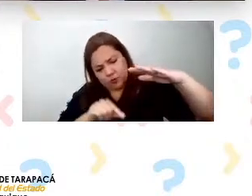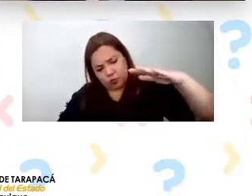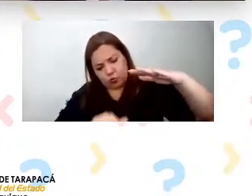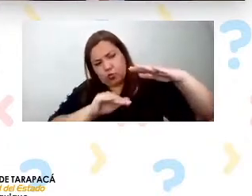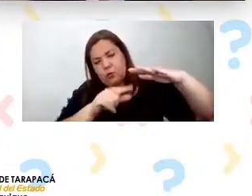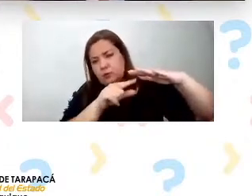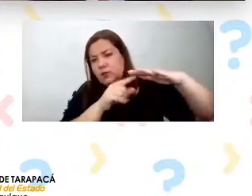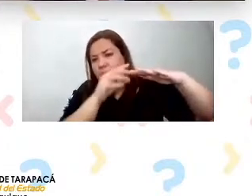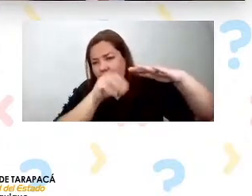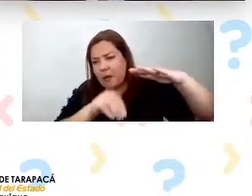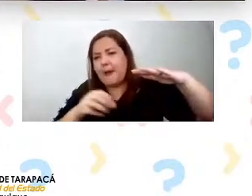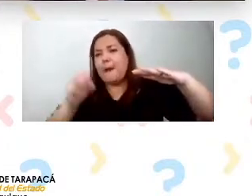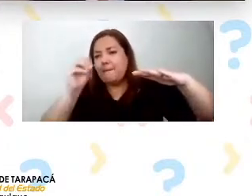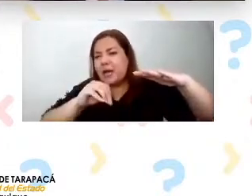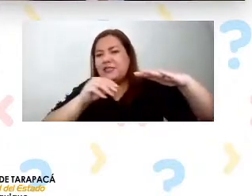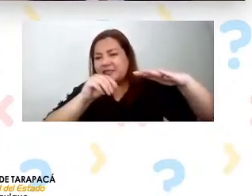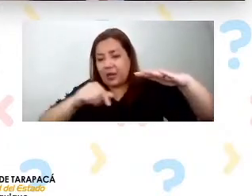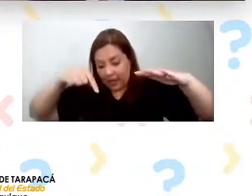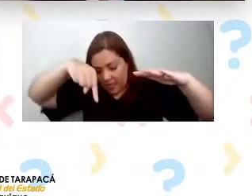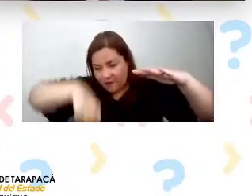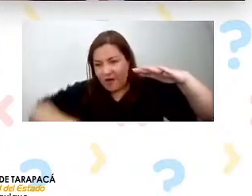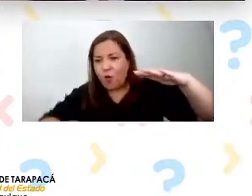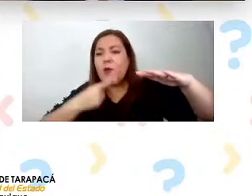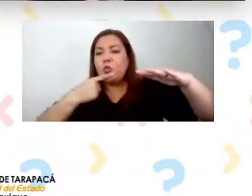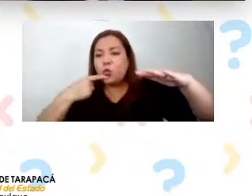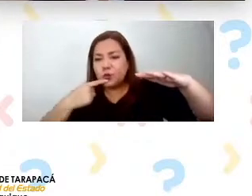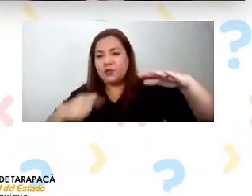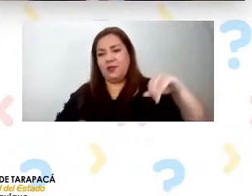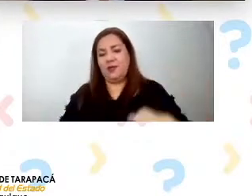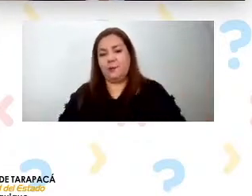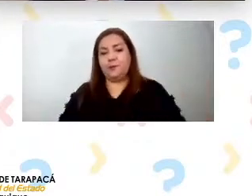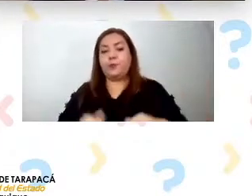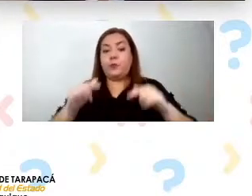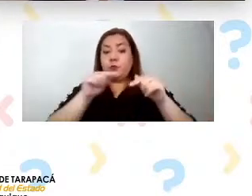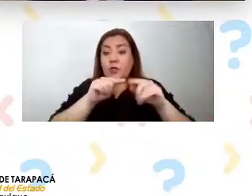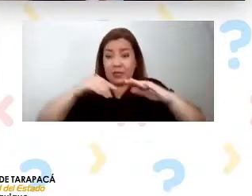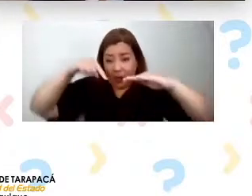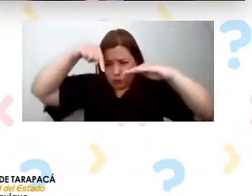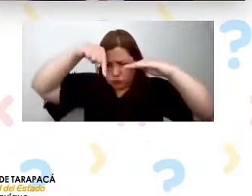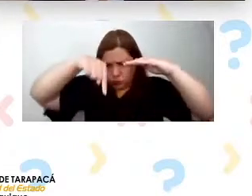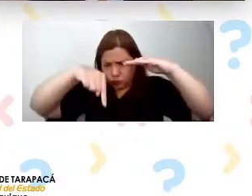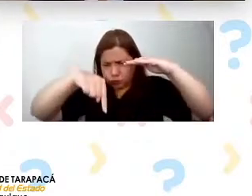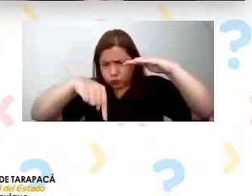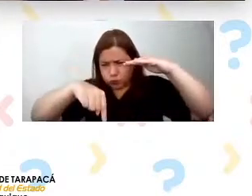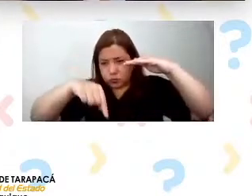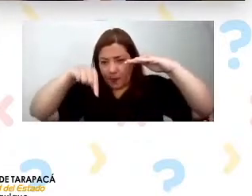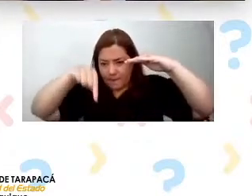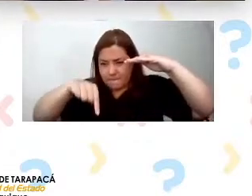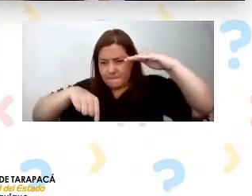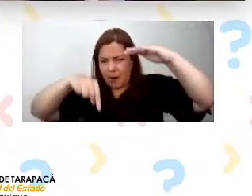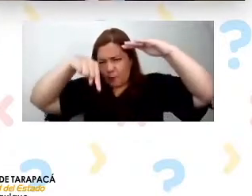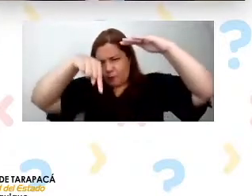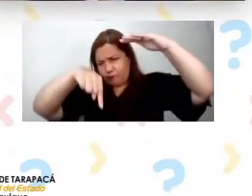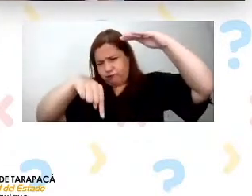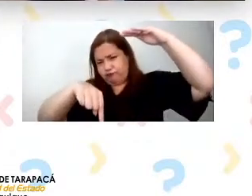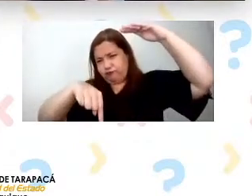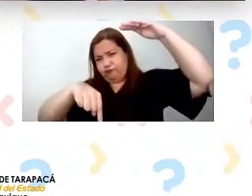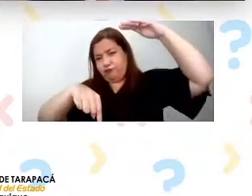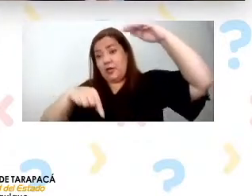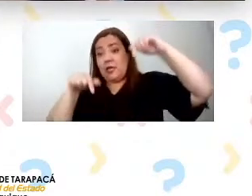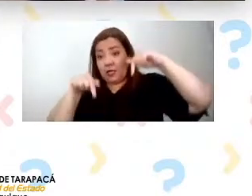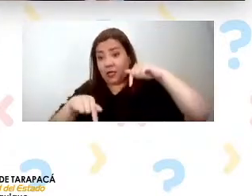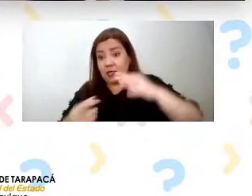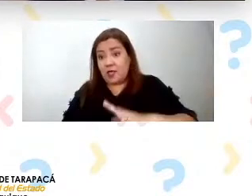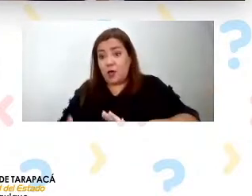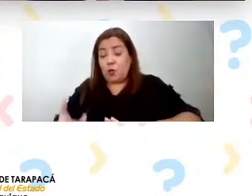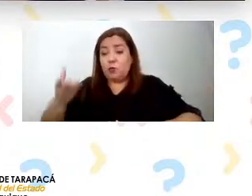siendo entonces, como les decía, estas aguas del acuífero profundo y que dan curso a la cocha, ¿no es cierto?, de